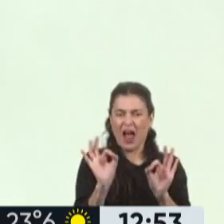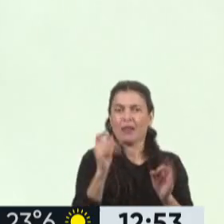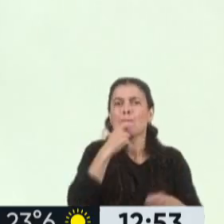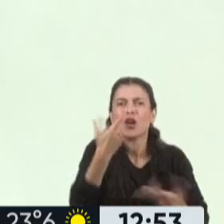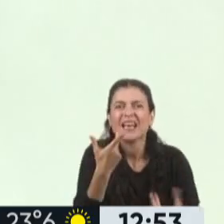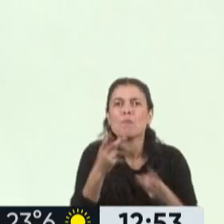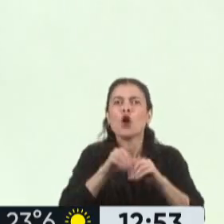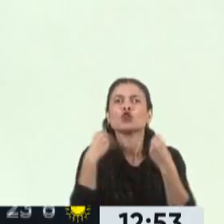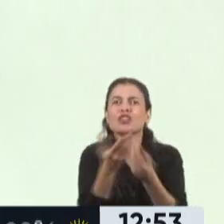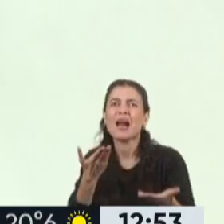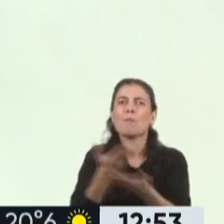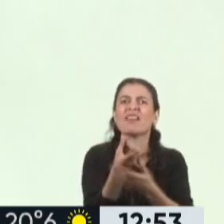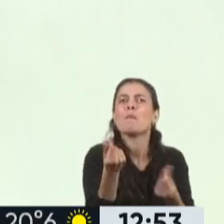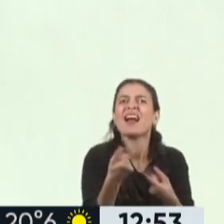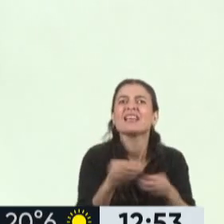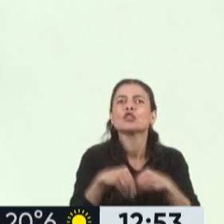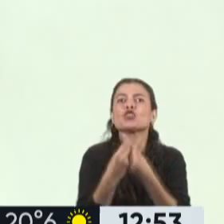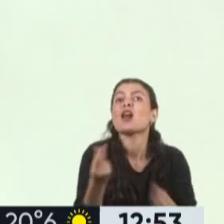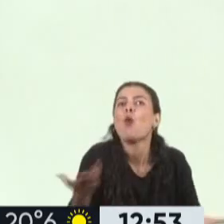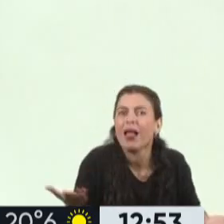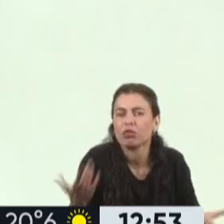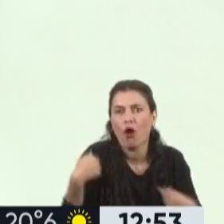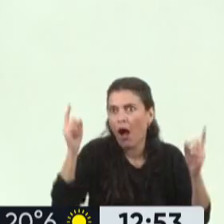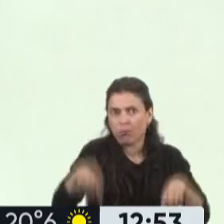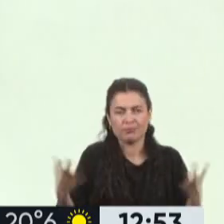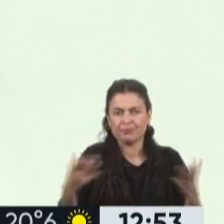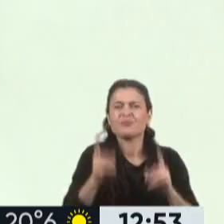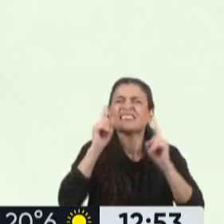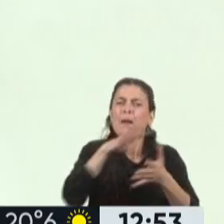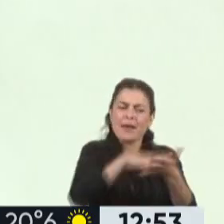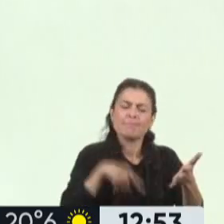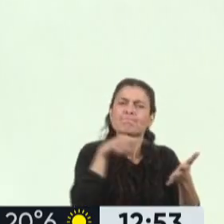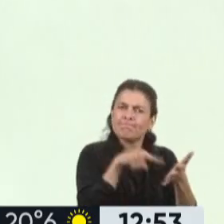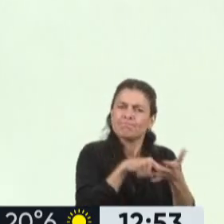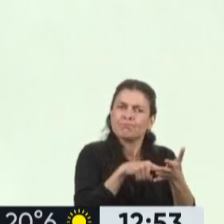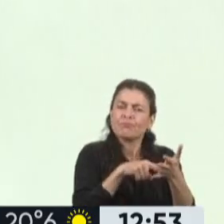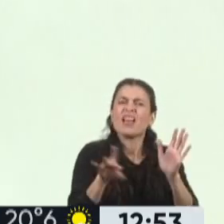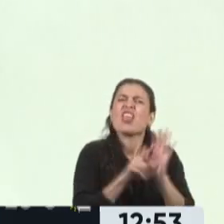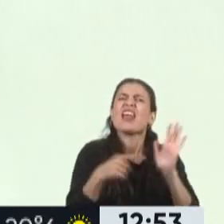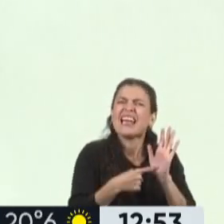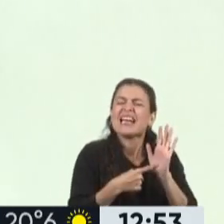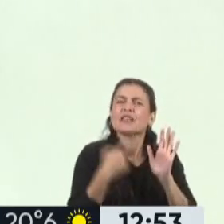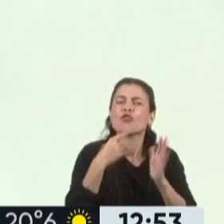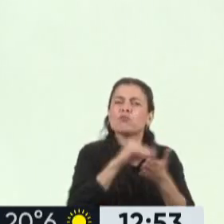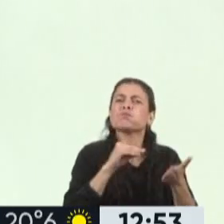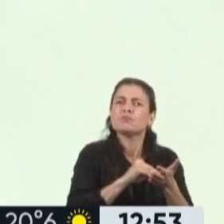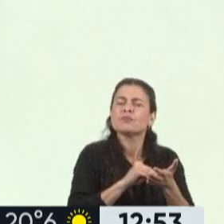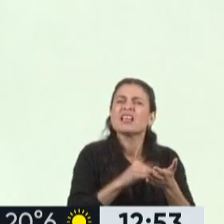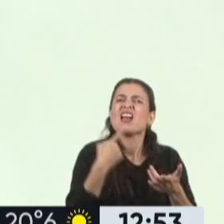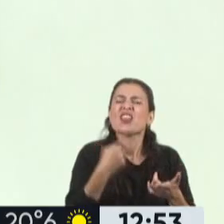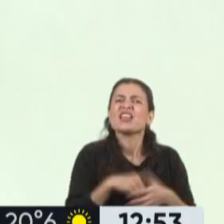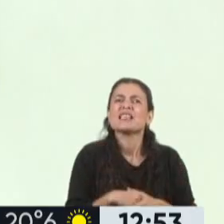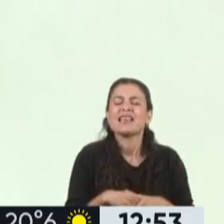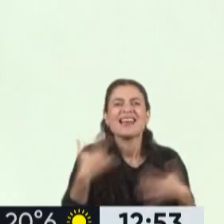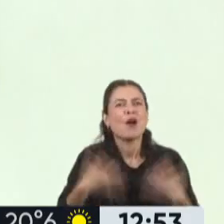sobre todo. Otra inquietud es, bueno, en el texto del decreto habla de, cito, lo inmediato